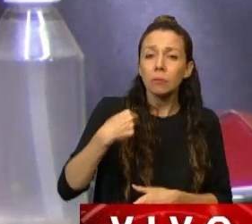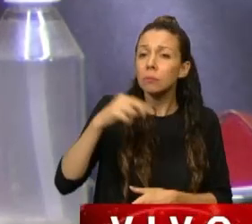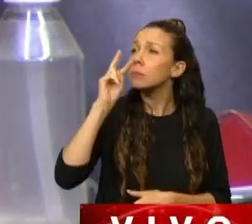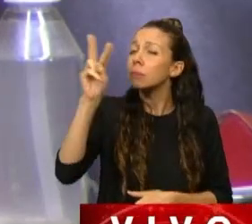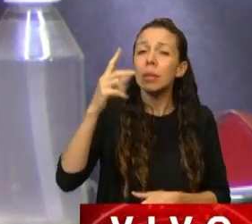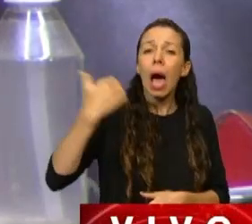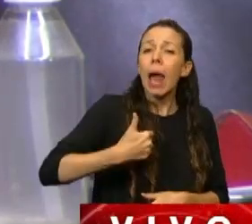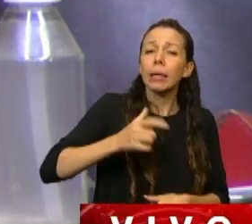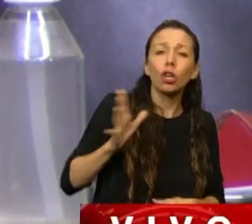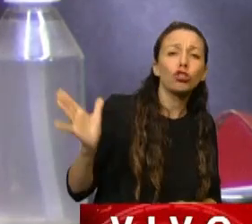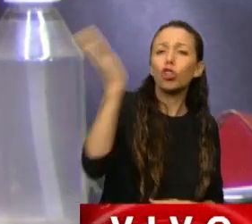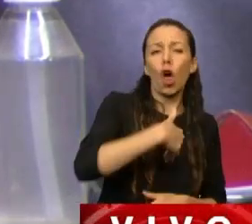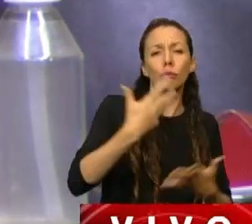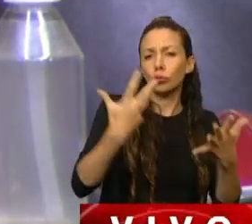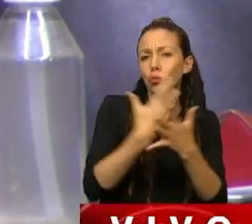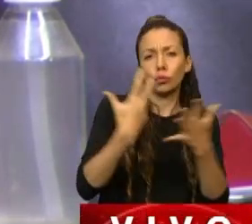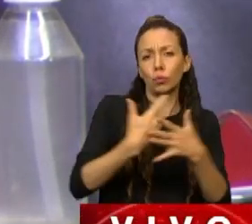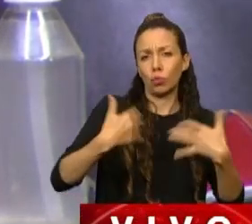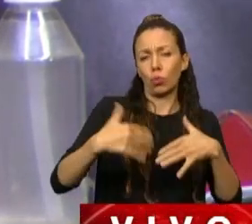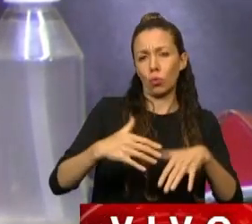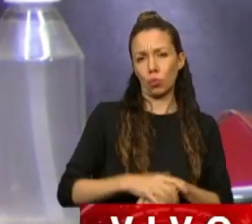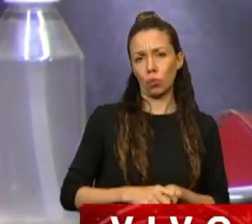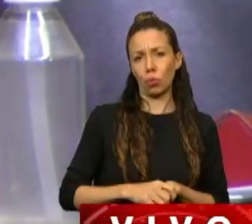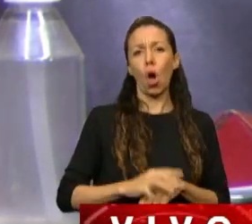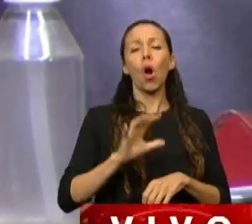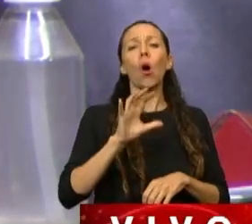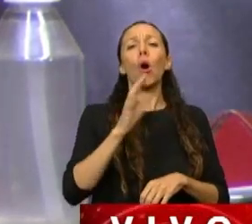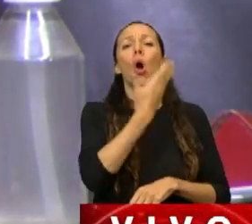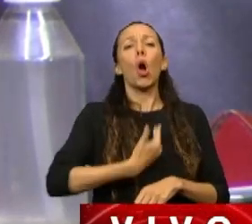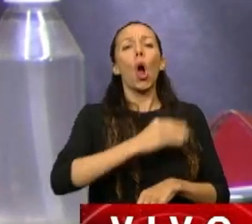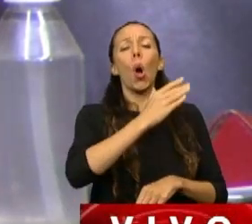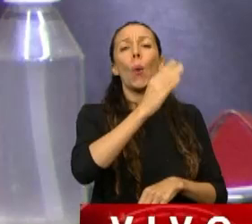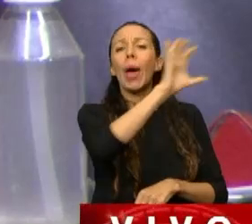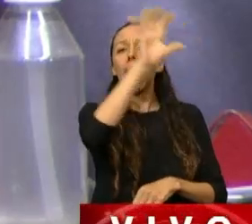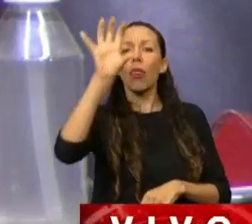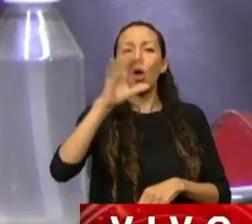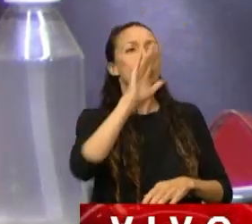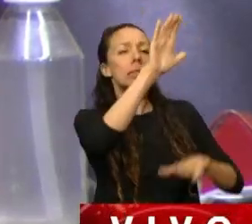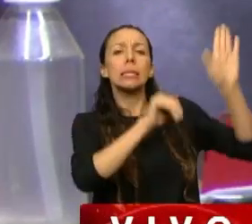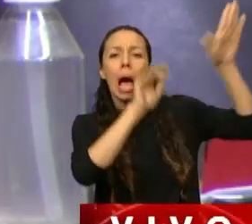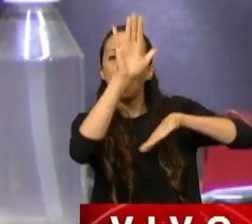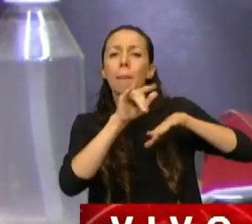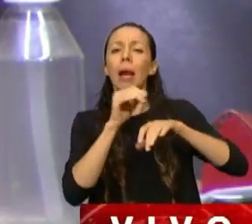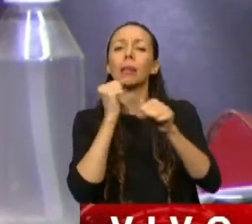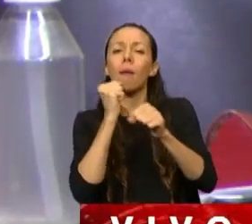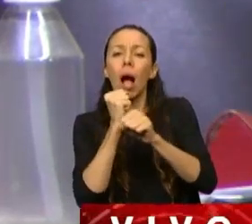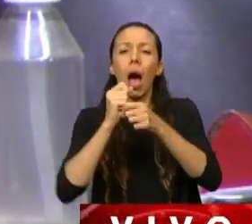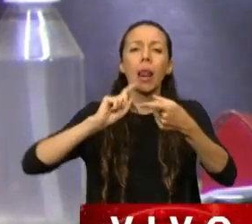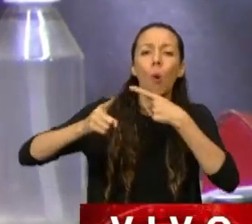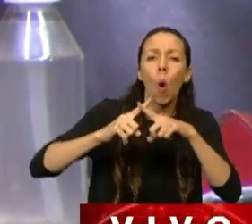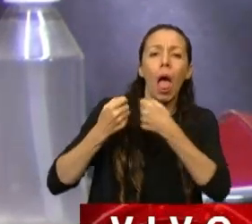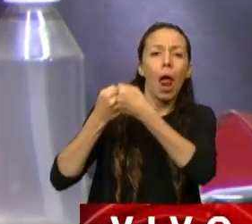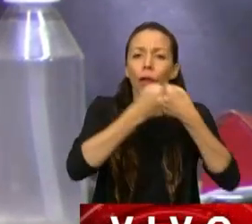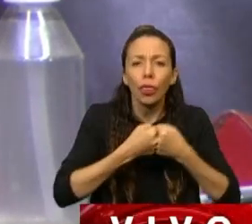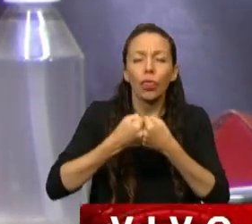gobernadores fueron citados a hablar de consensos y pactos fiscales fueron citados en diversas oportunidades para ver cómo hacían las